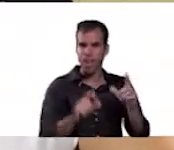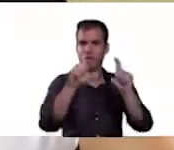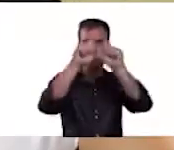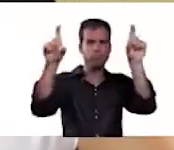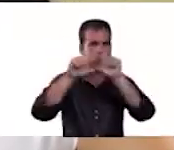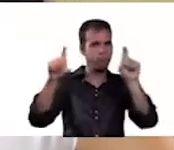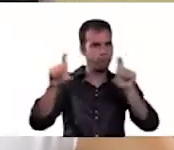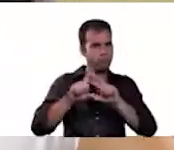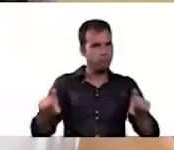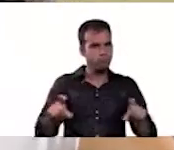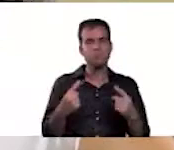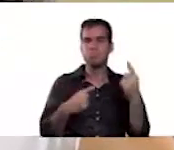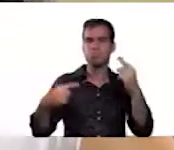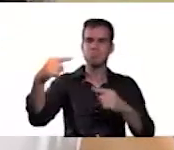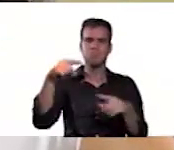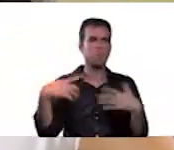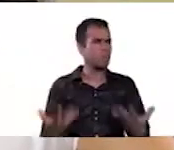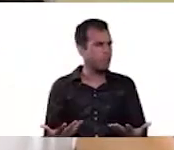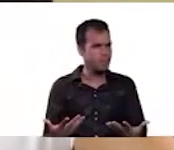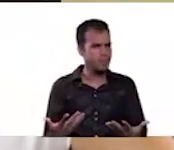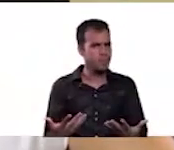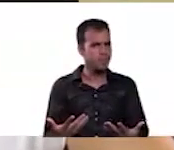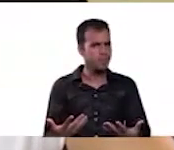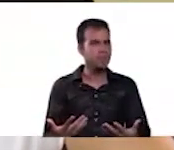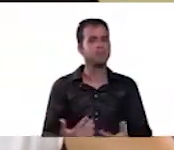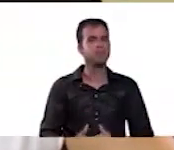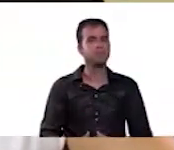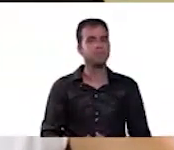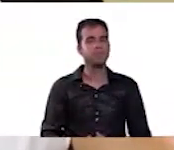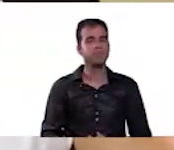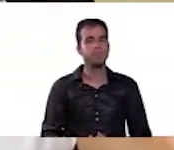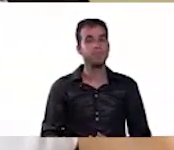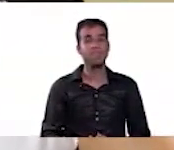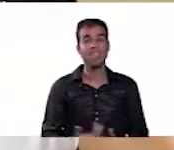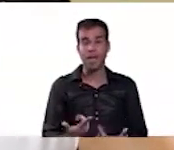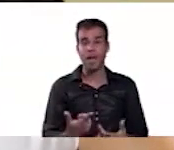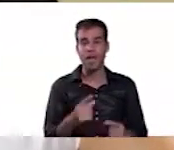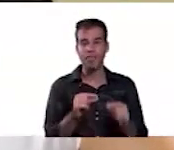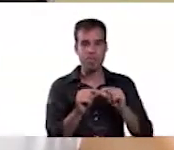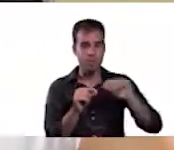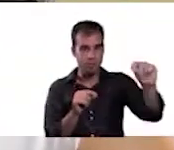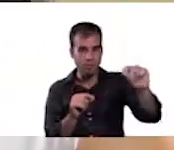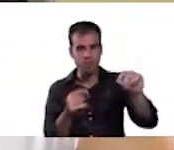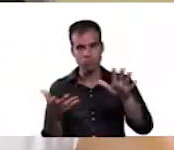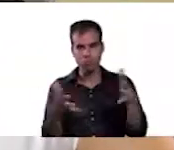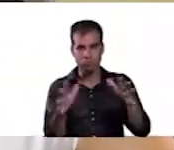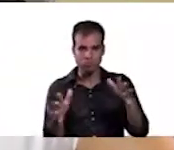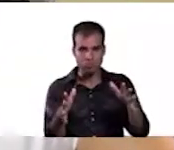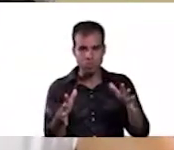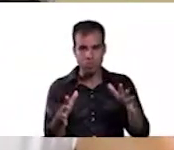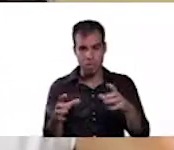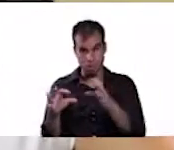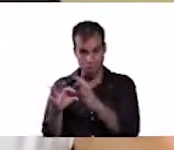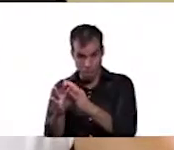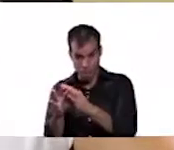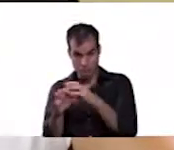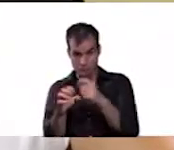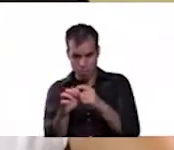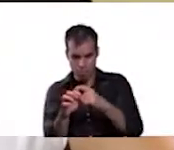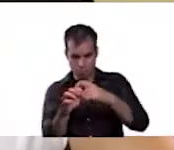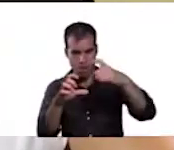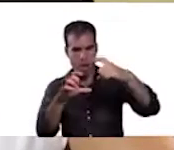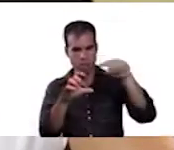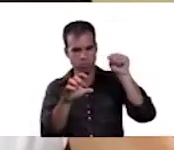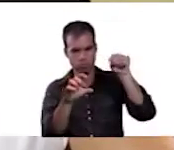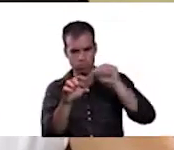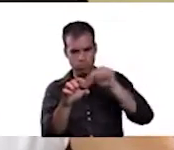son los conceptos principales? Radioatómico, que no es más que la distancia promedio del núcleo al electrón más externo, lo